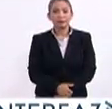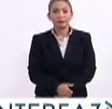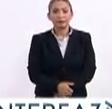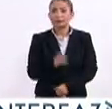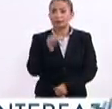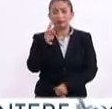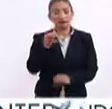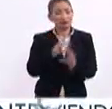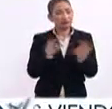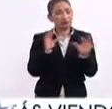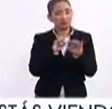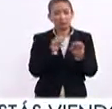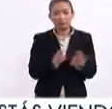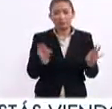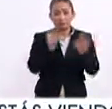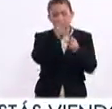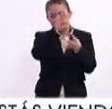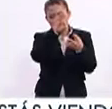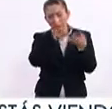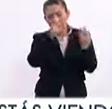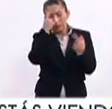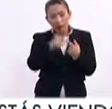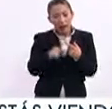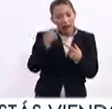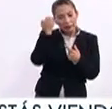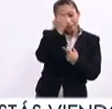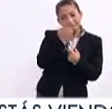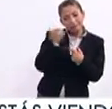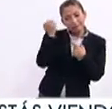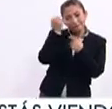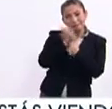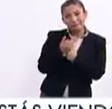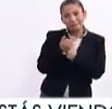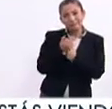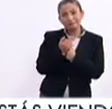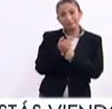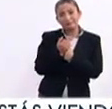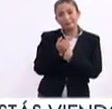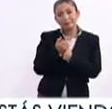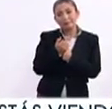duda alguna, detalles fundamentales para poder hacer una